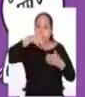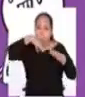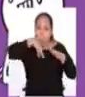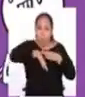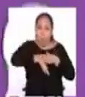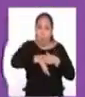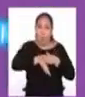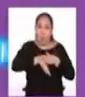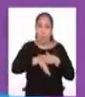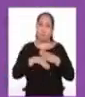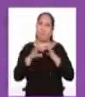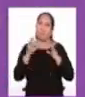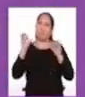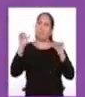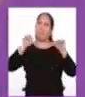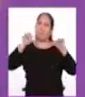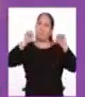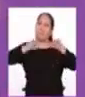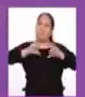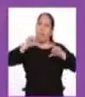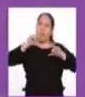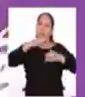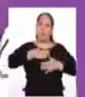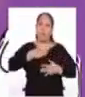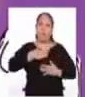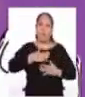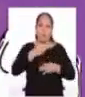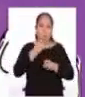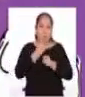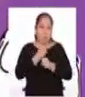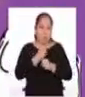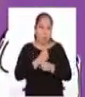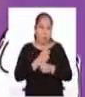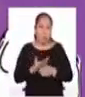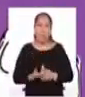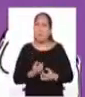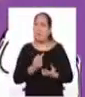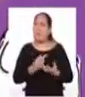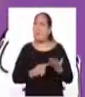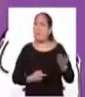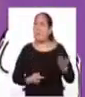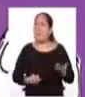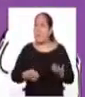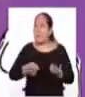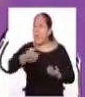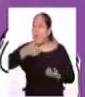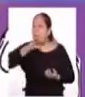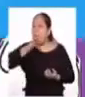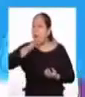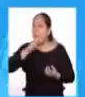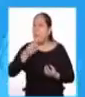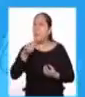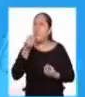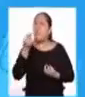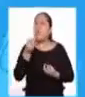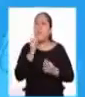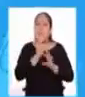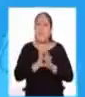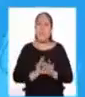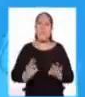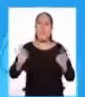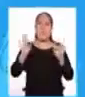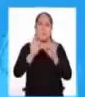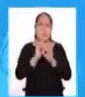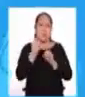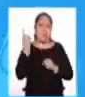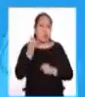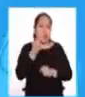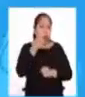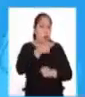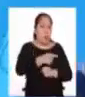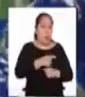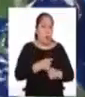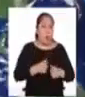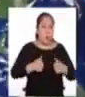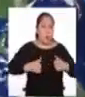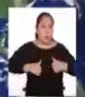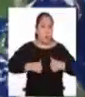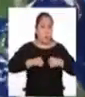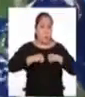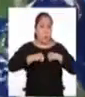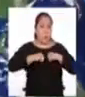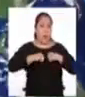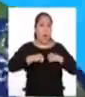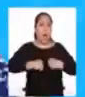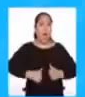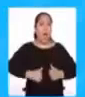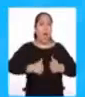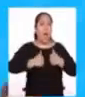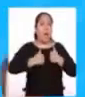vería perjudicado. Pero, ¿qué hace al agua un elemento tan importante, no solo para los seres vivos, sino para todo